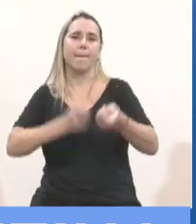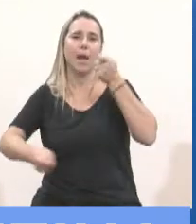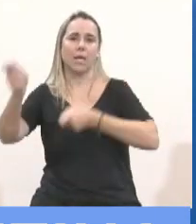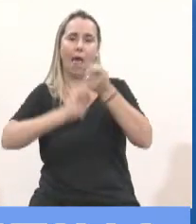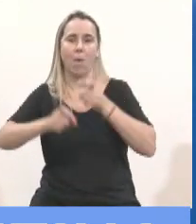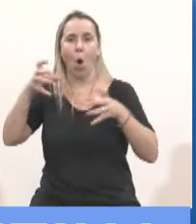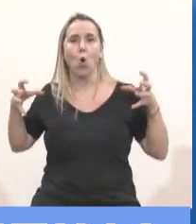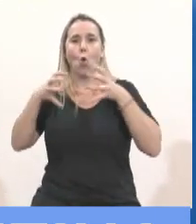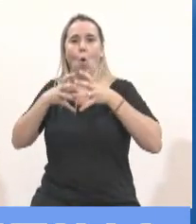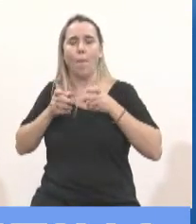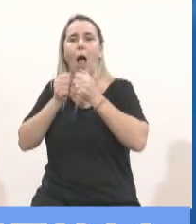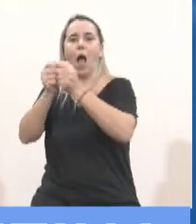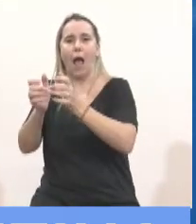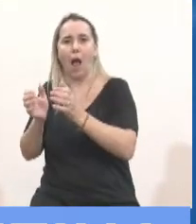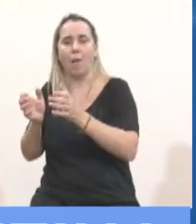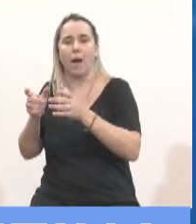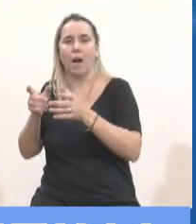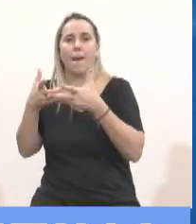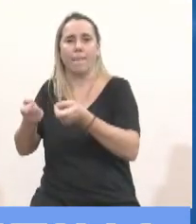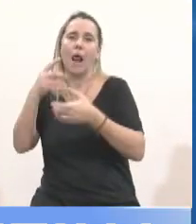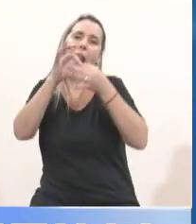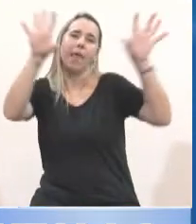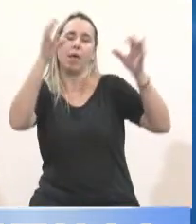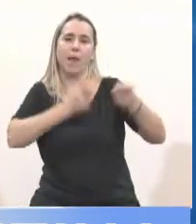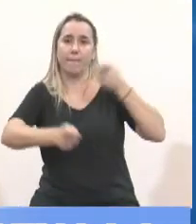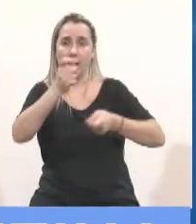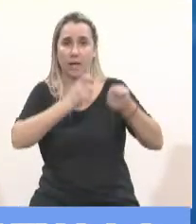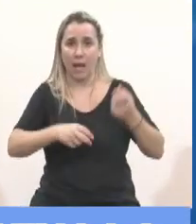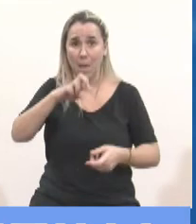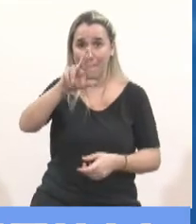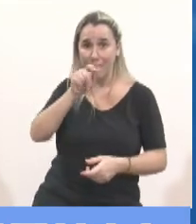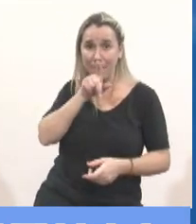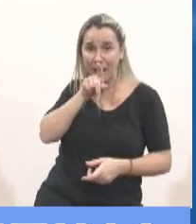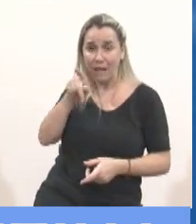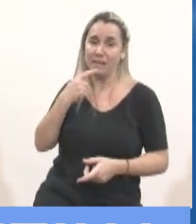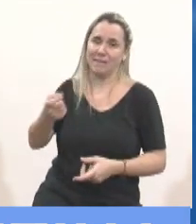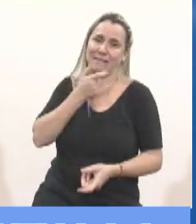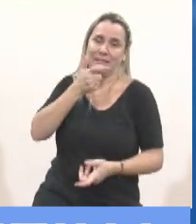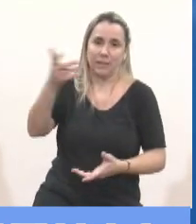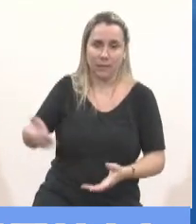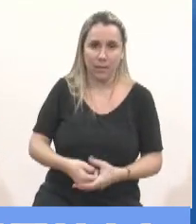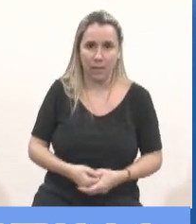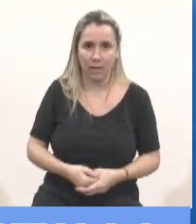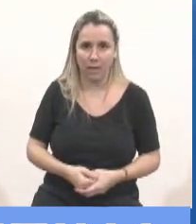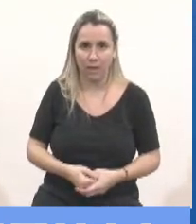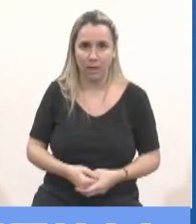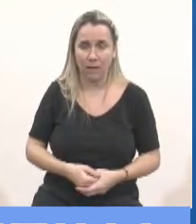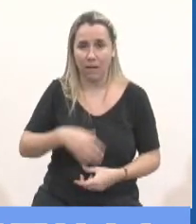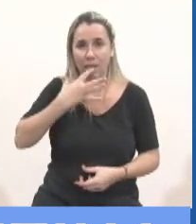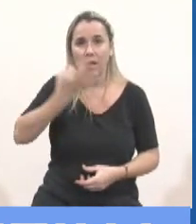acompañaban, libre mercado. Hasta Trump le dijo, usted haga libre mercado. Y Trump se reía porque decía, bueno, la verdad